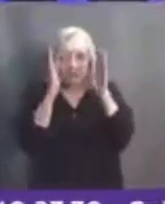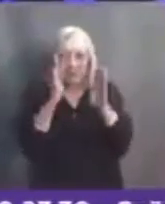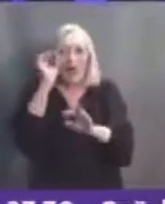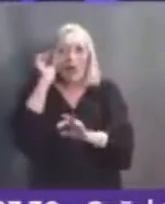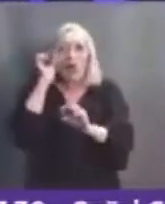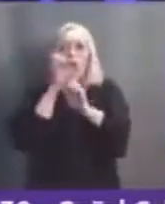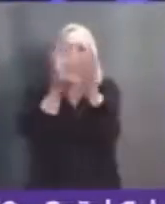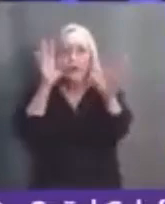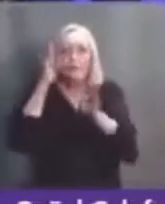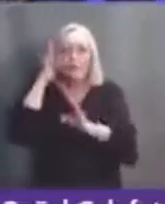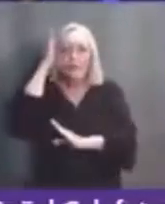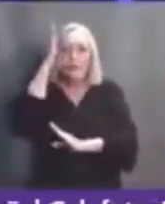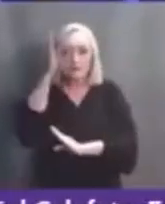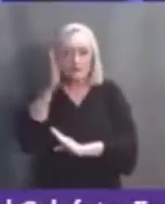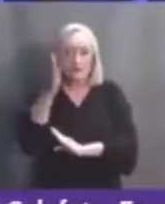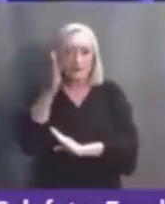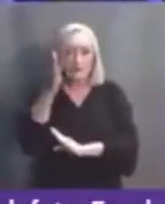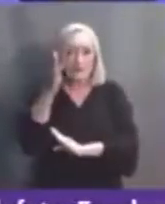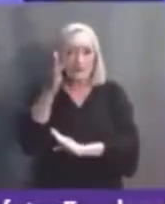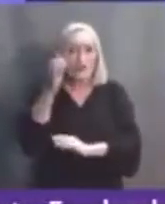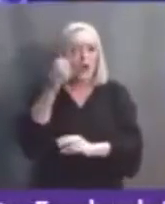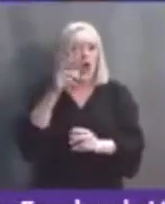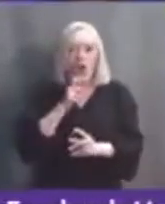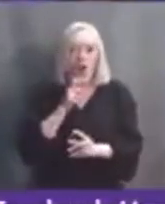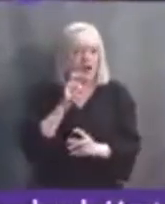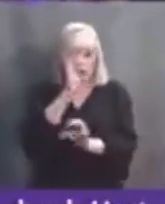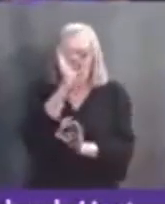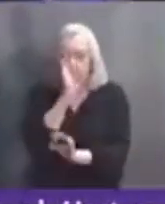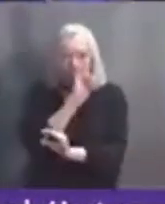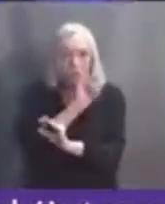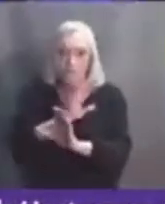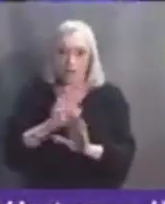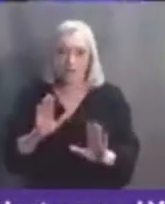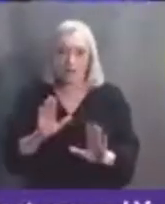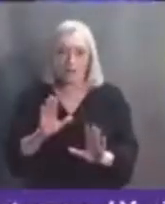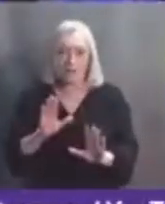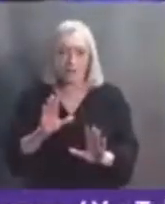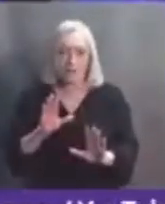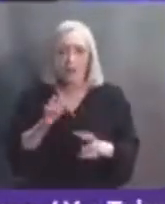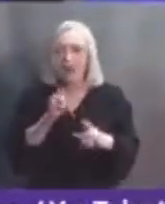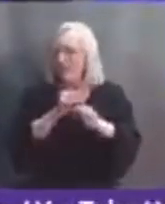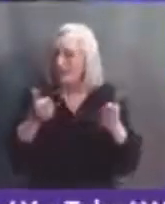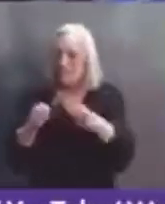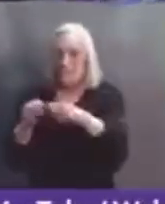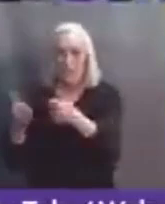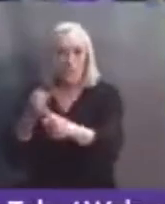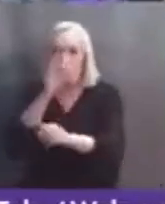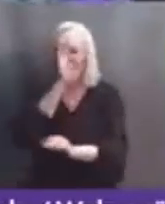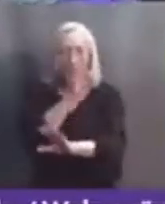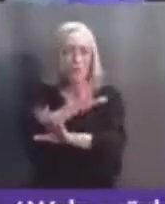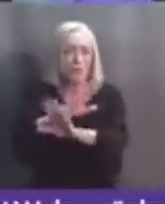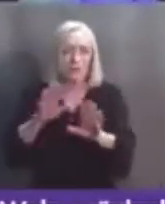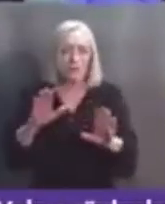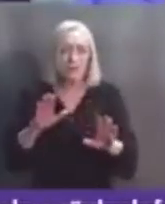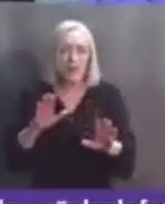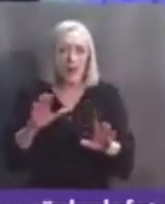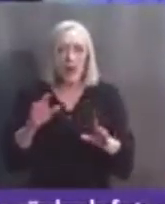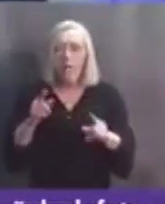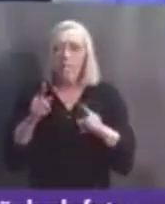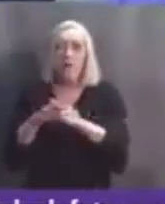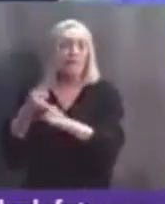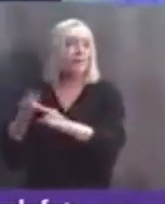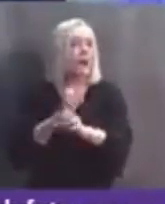vamos no más odio no más divisiones no más mala